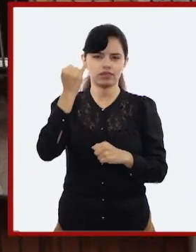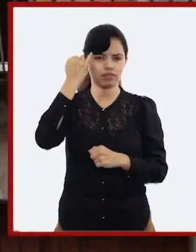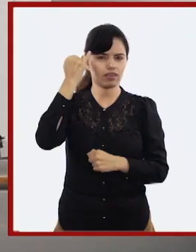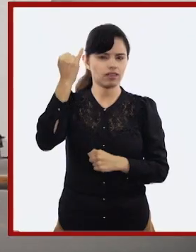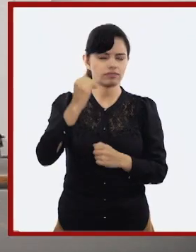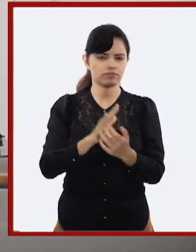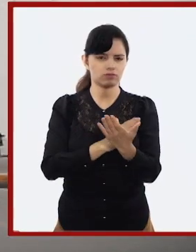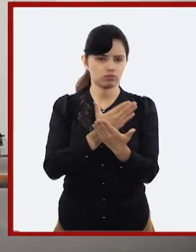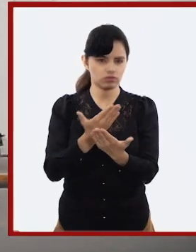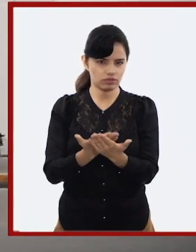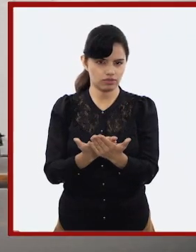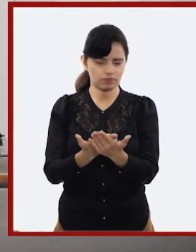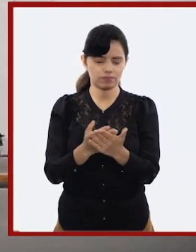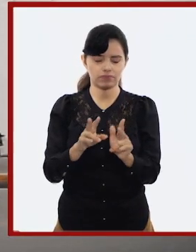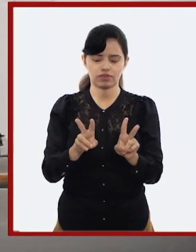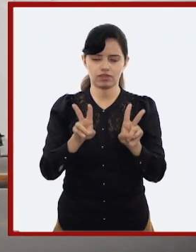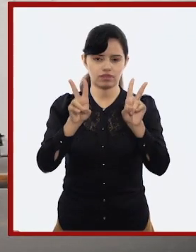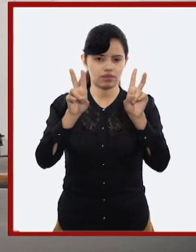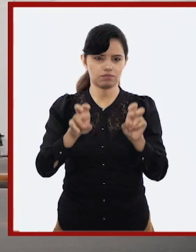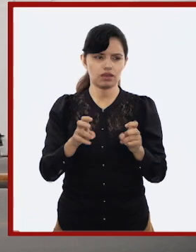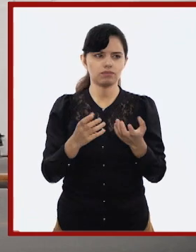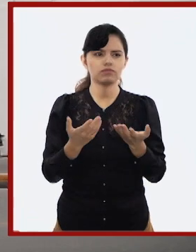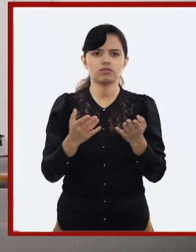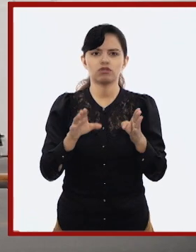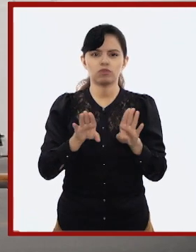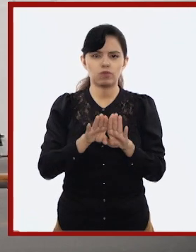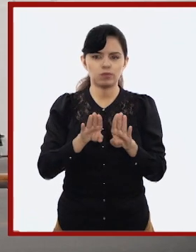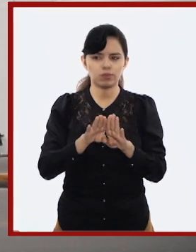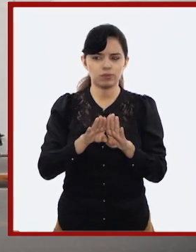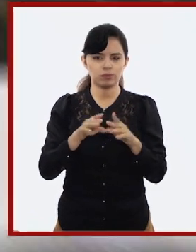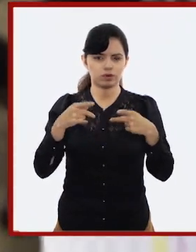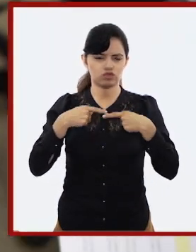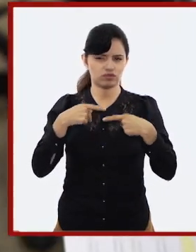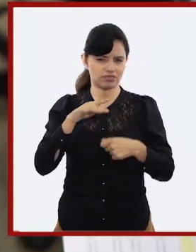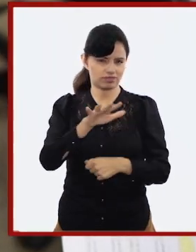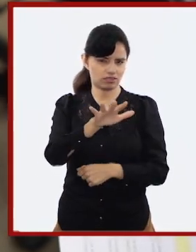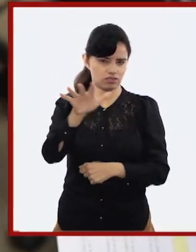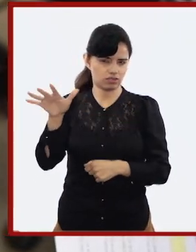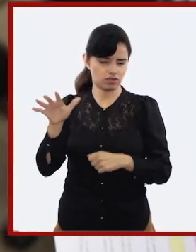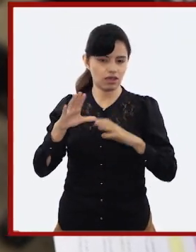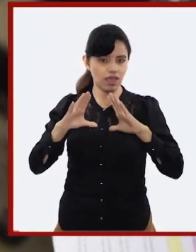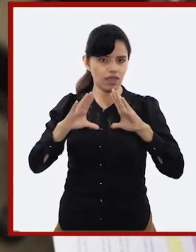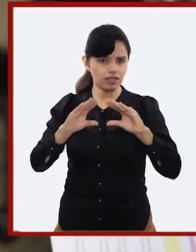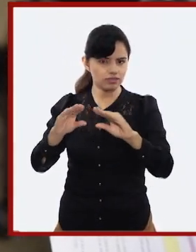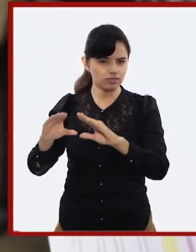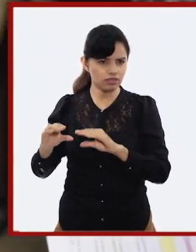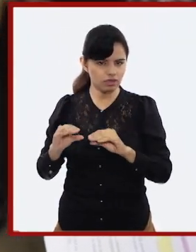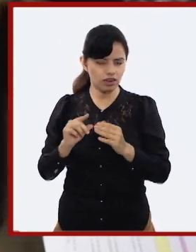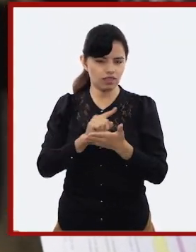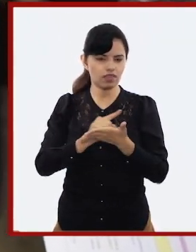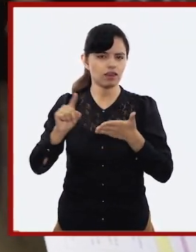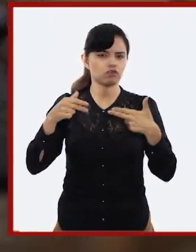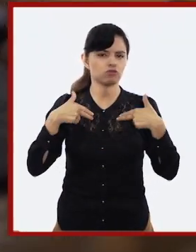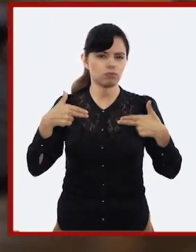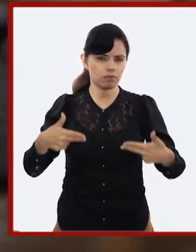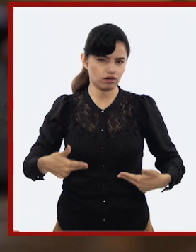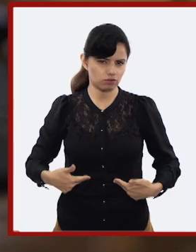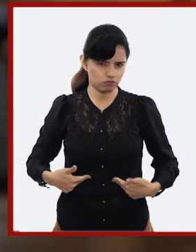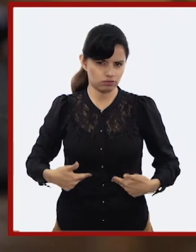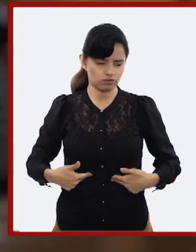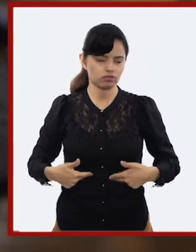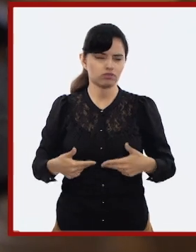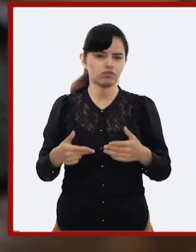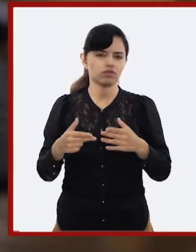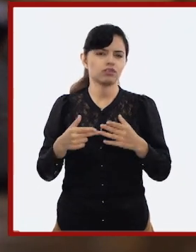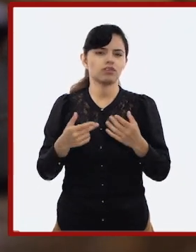propuestas sobre cómo enseñar a la sociedad lo que eran los derechos humanos y